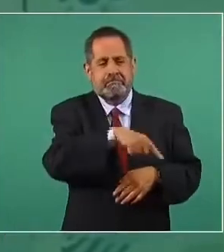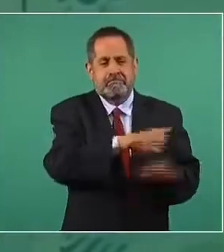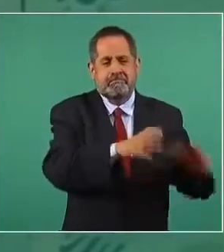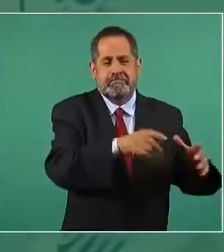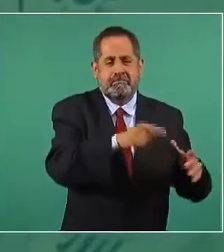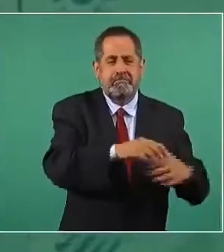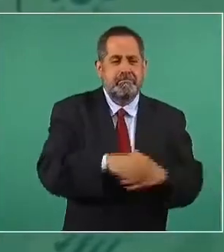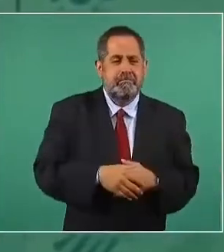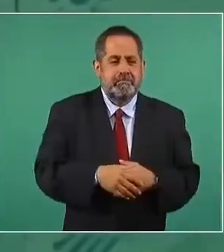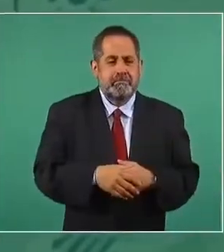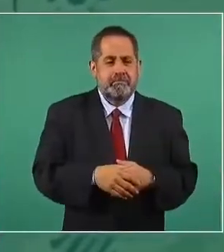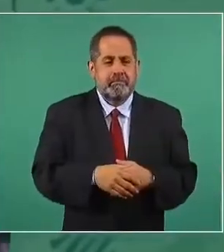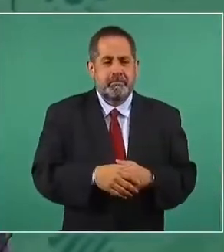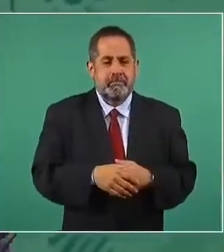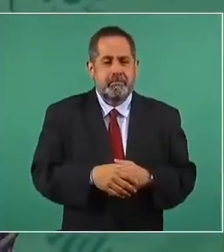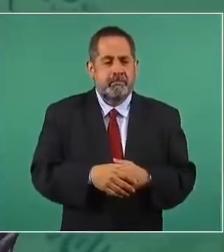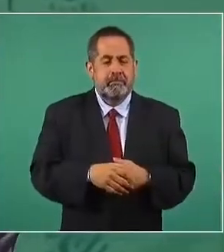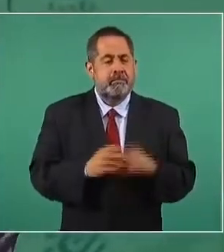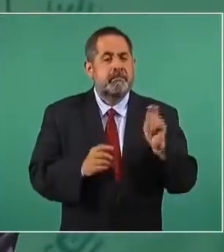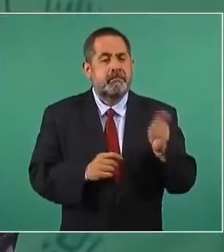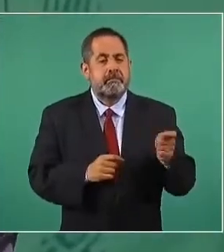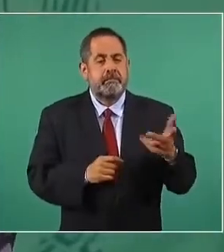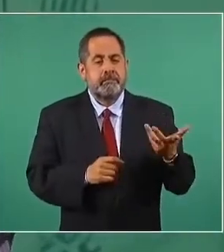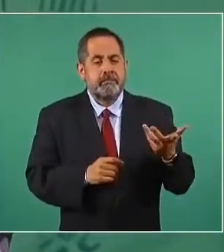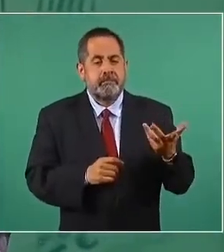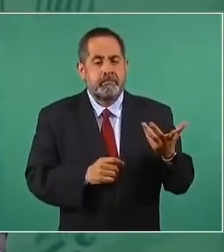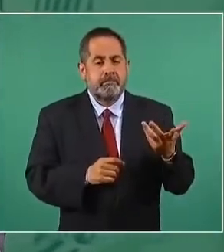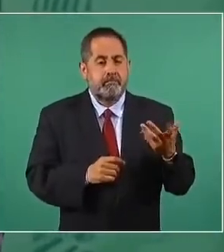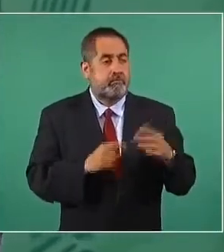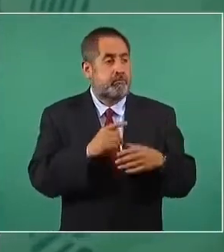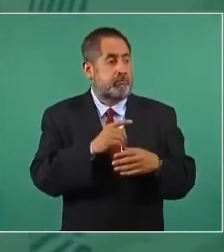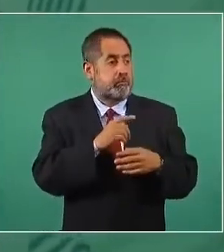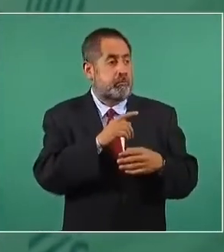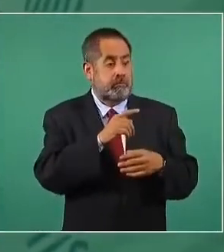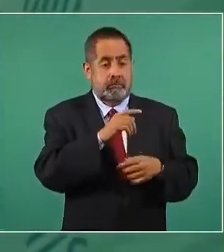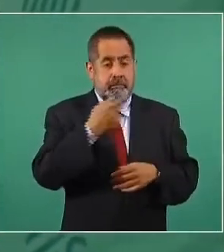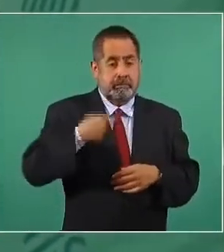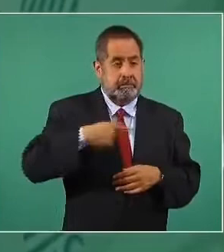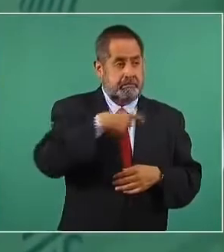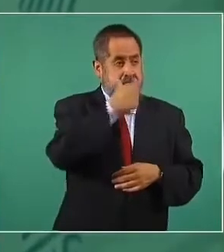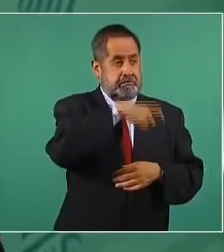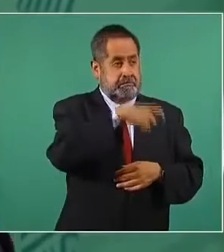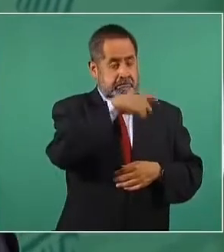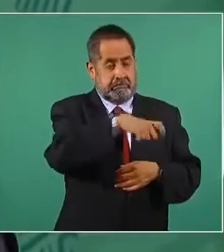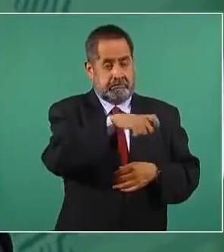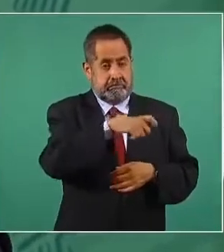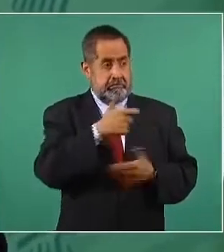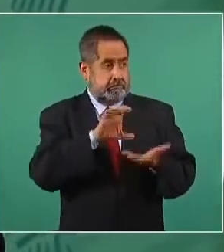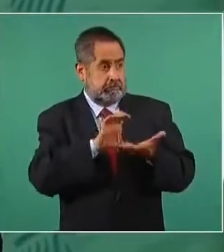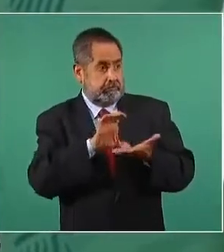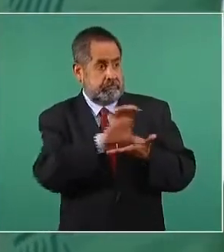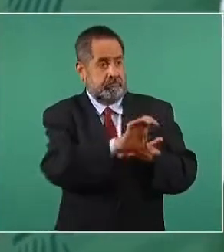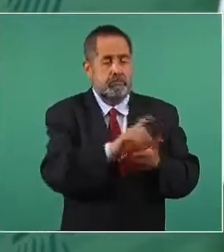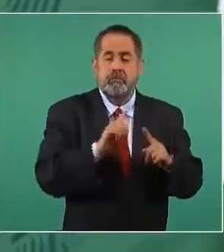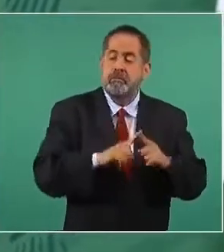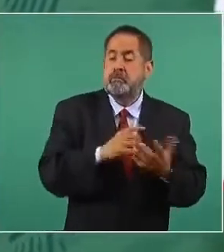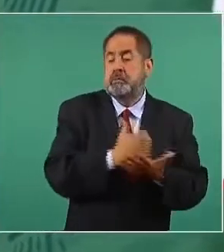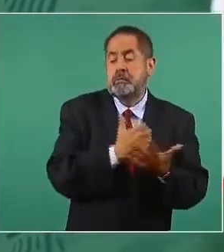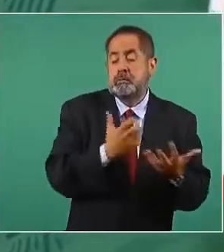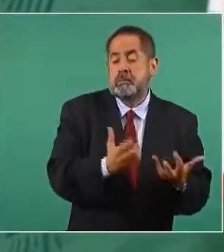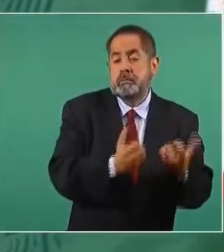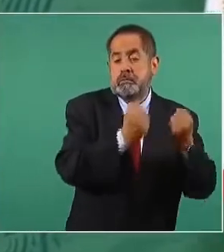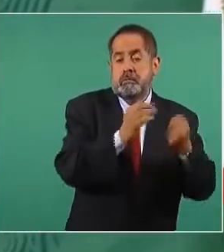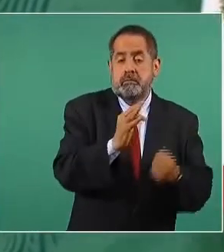Lo que le dan a los de arriba le llaman fomento o rescate, y lo